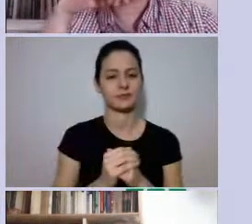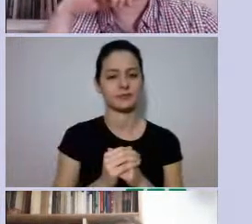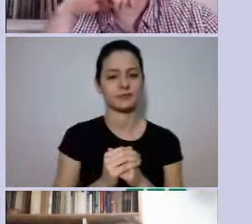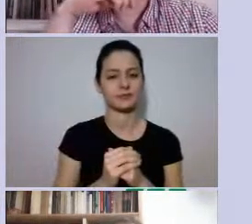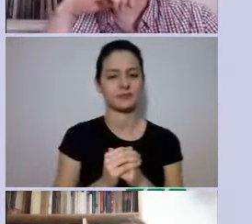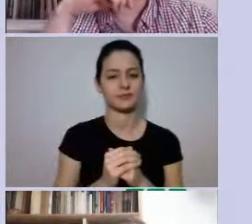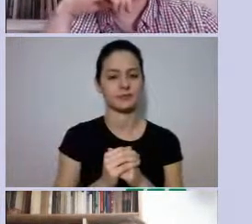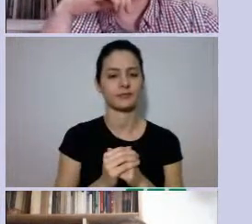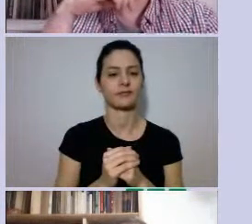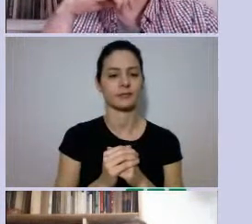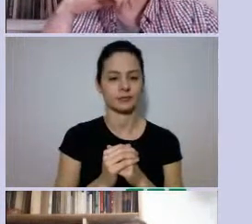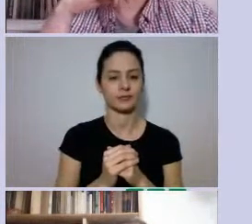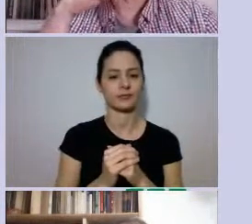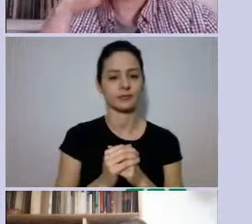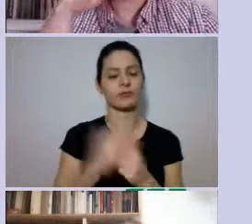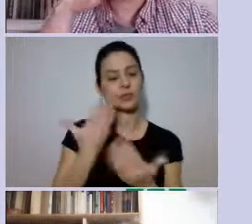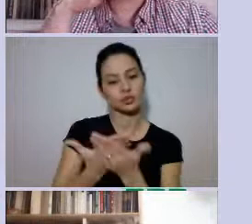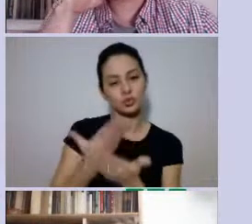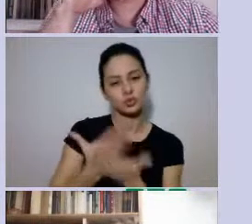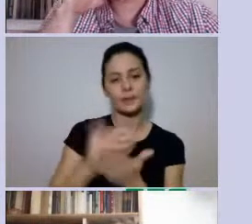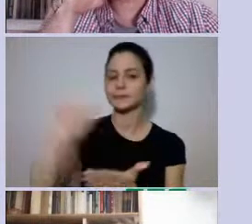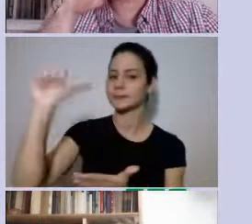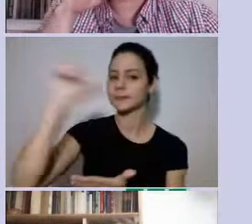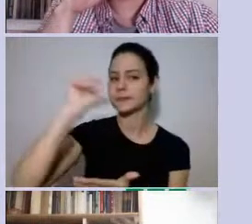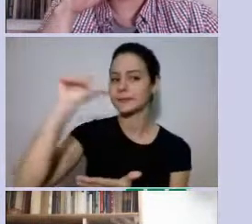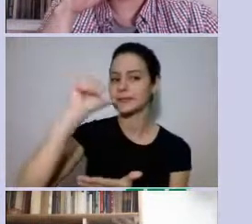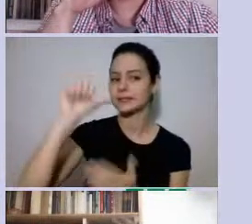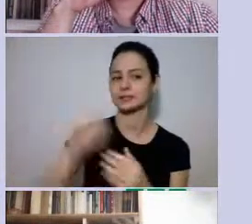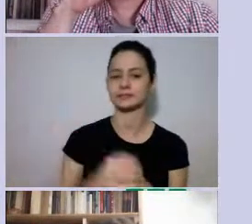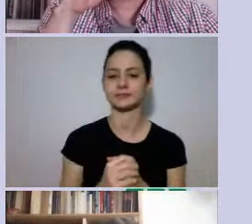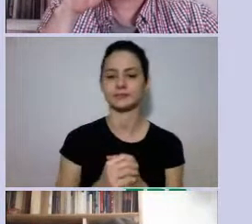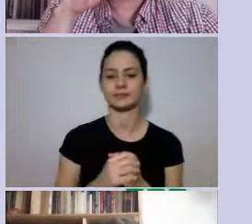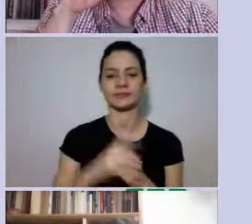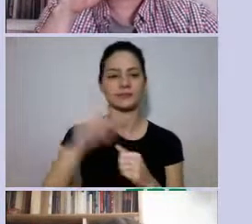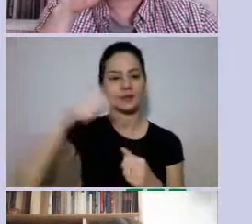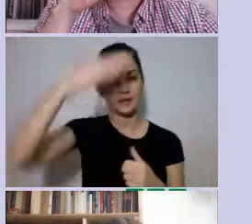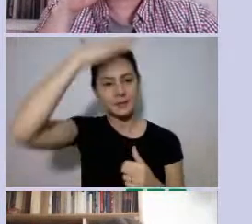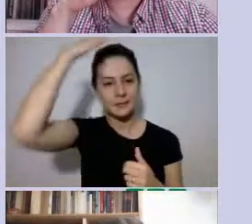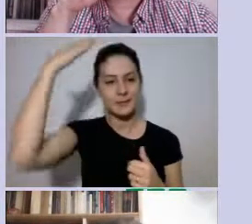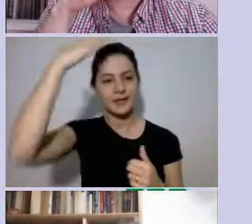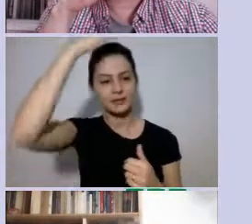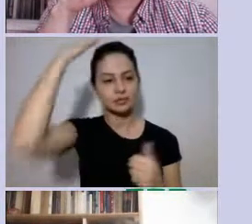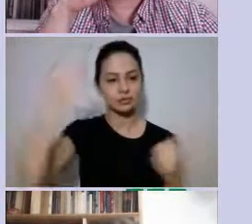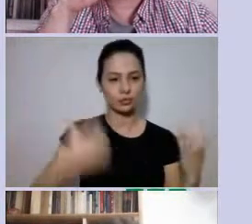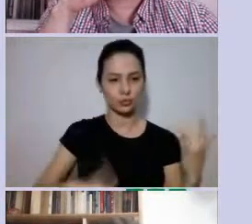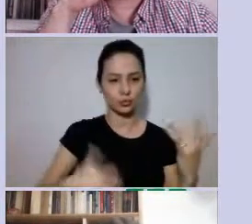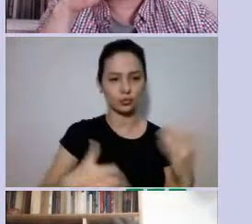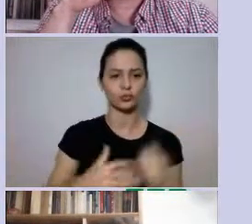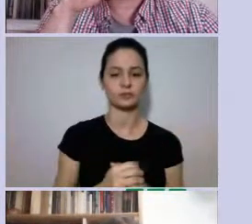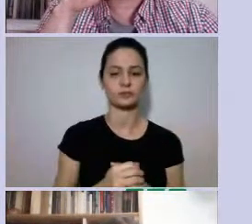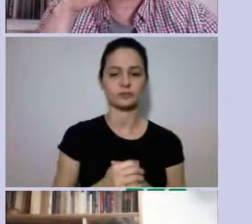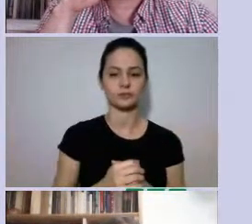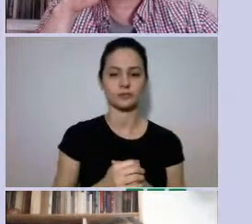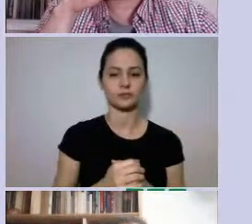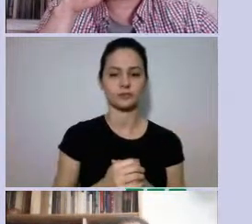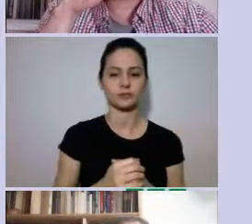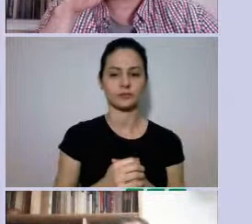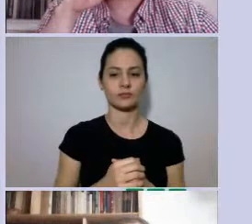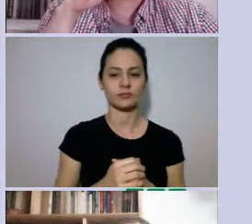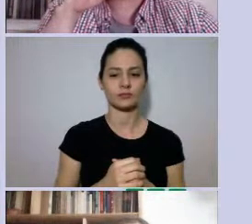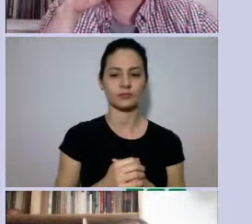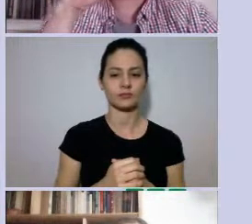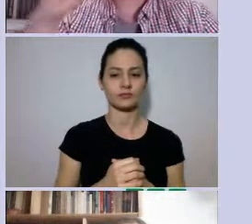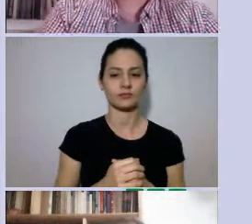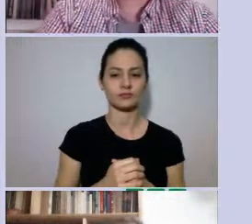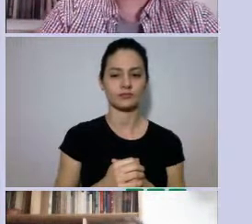para estudiar la bebida en México fue escrito por William Taylor, donde aparece otro